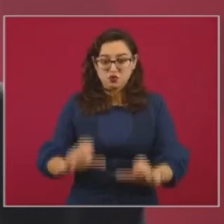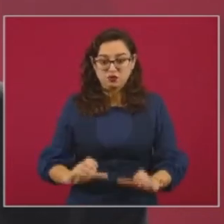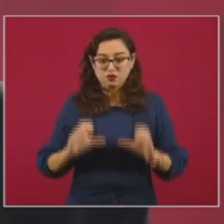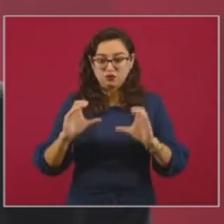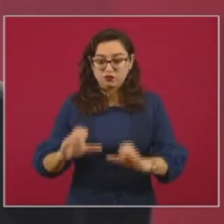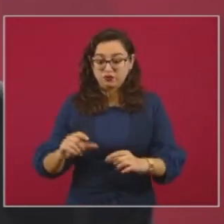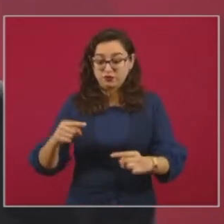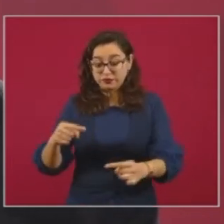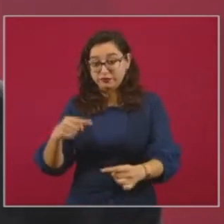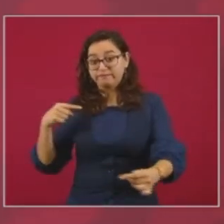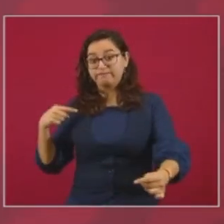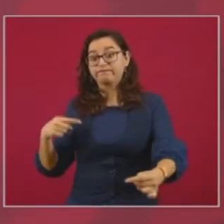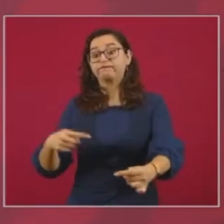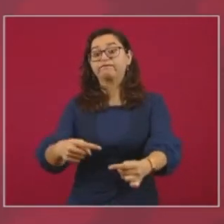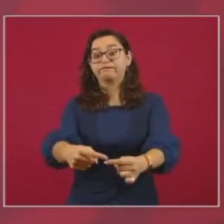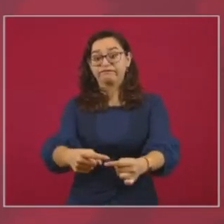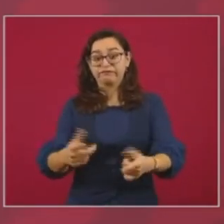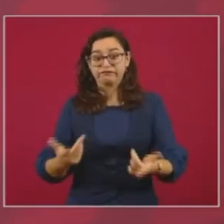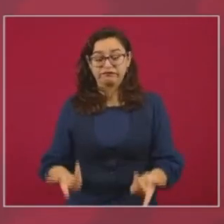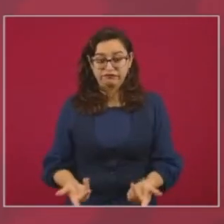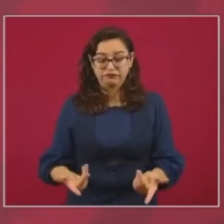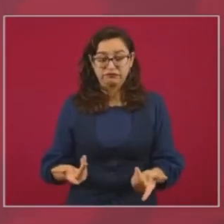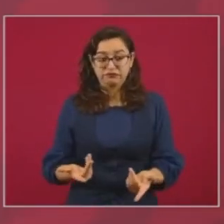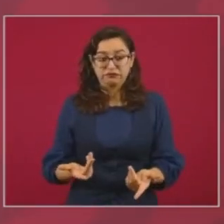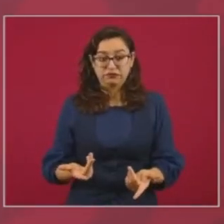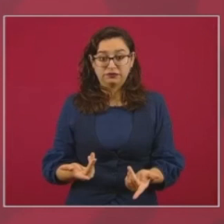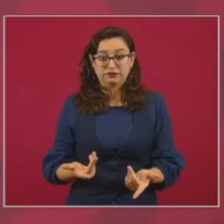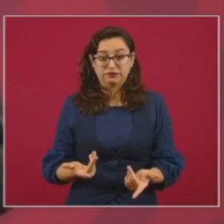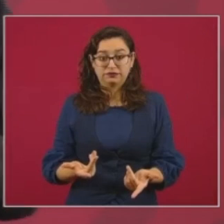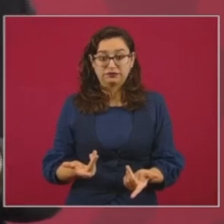si podemos no salir